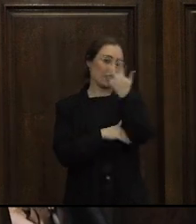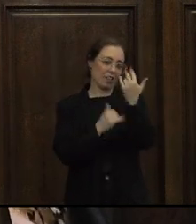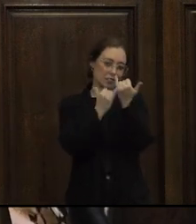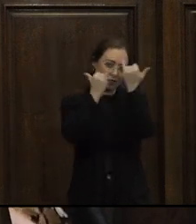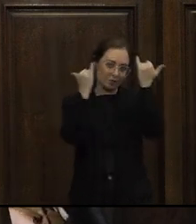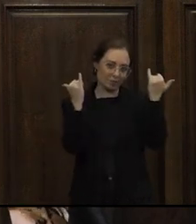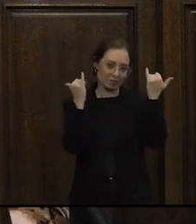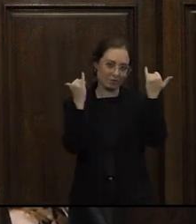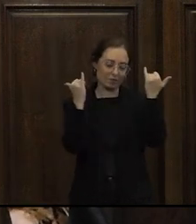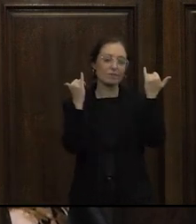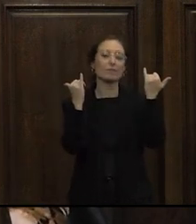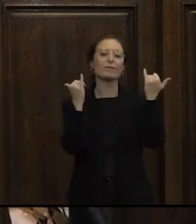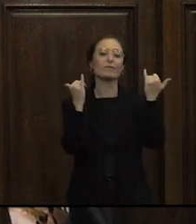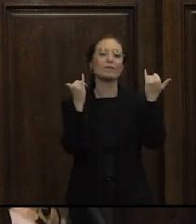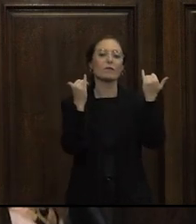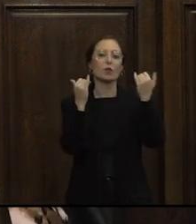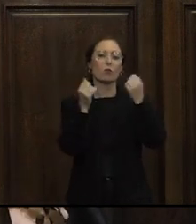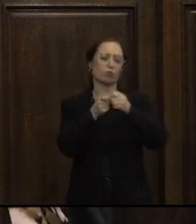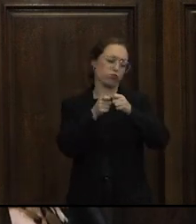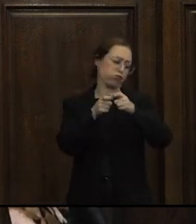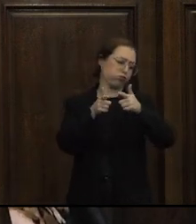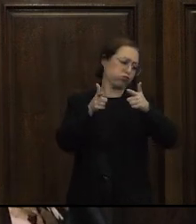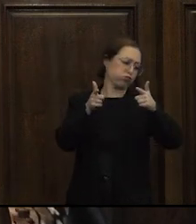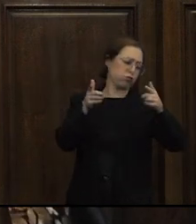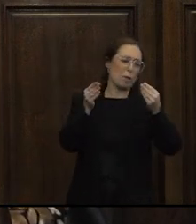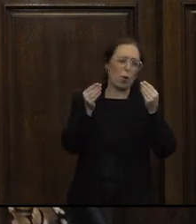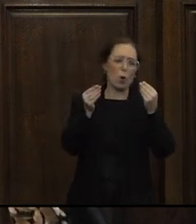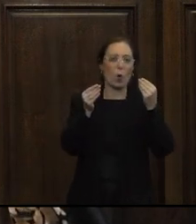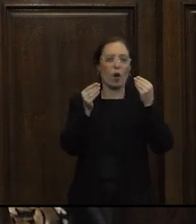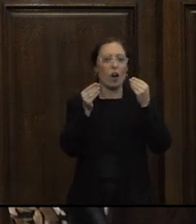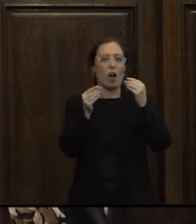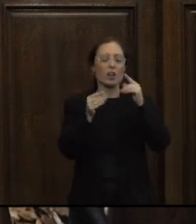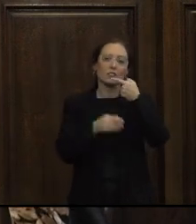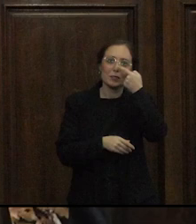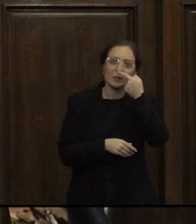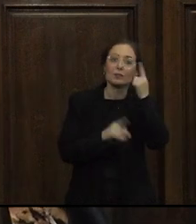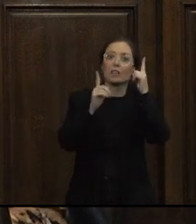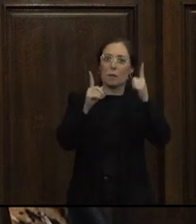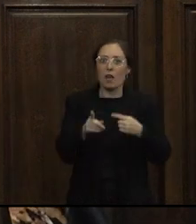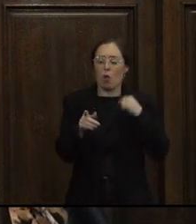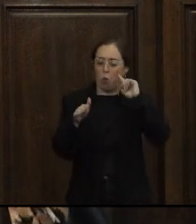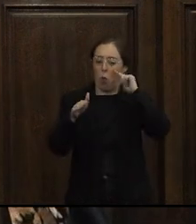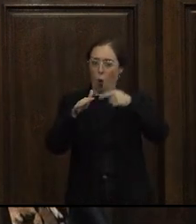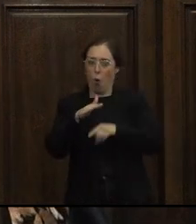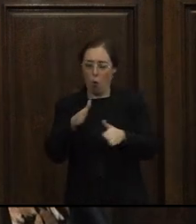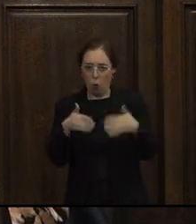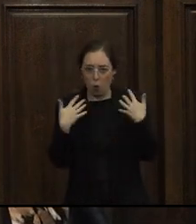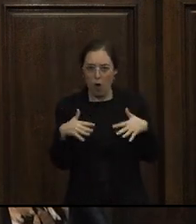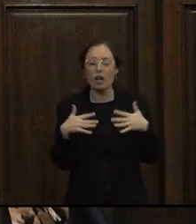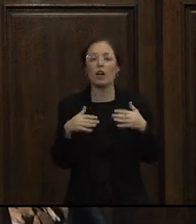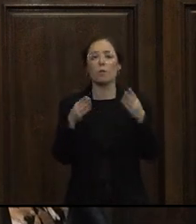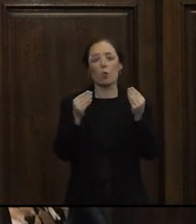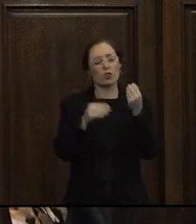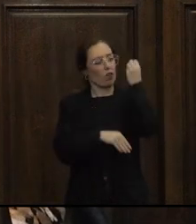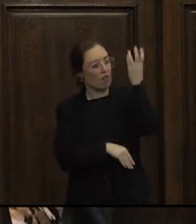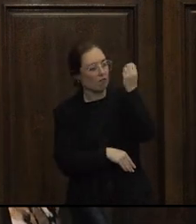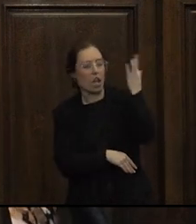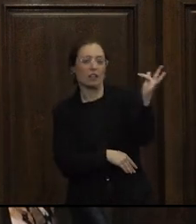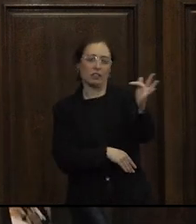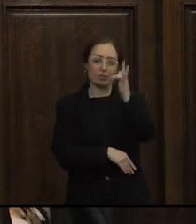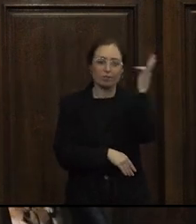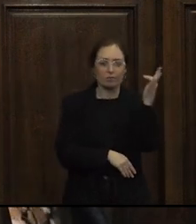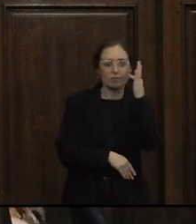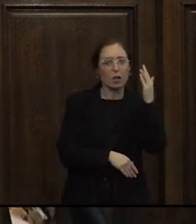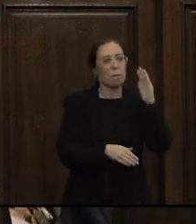3 días extensos, pero muy fructíferos e intensos también, bueno, de conferencias, de talleres,